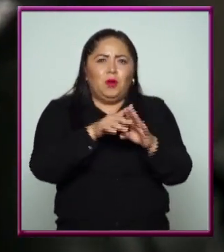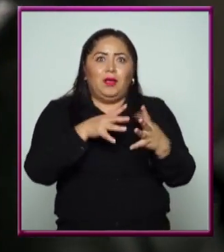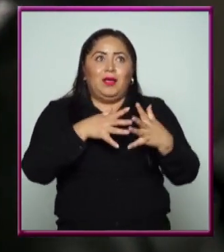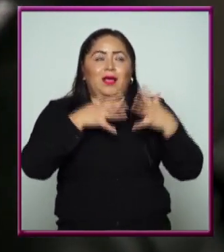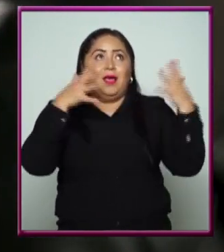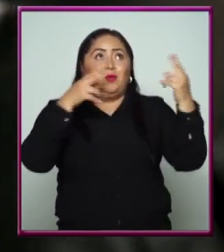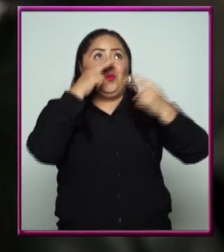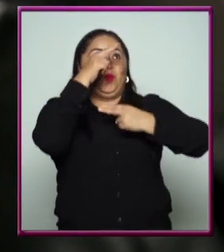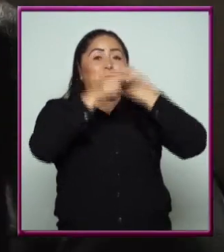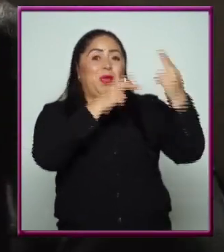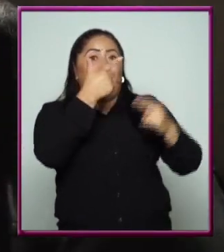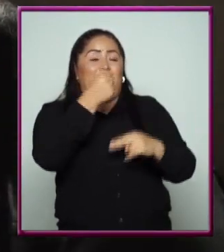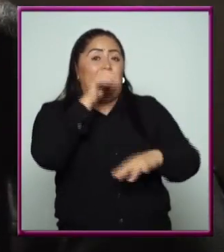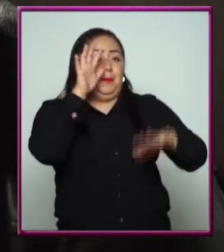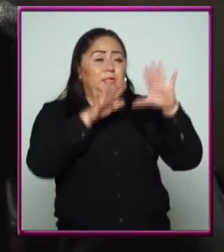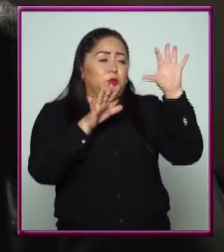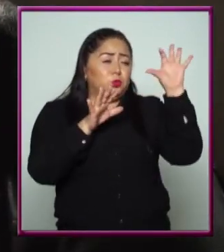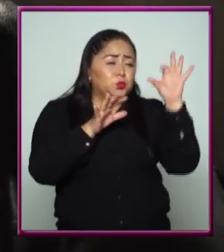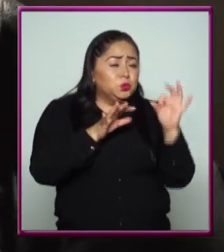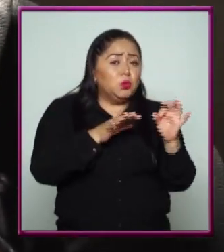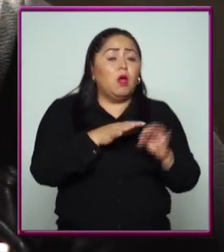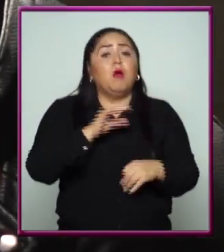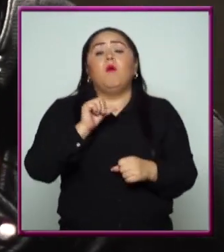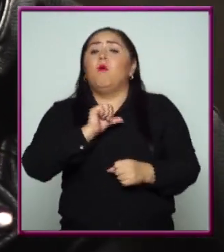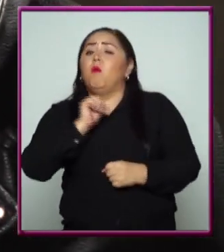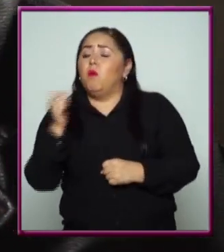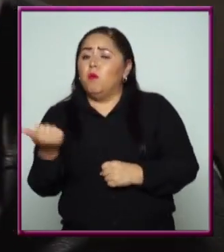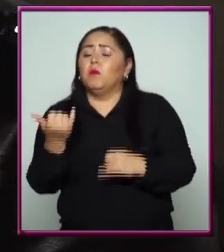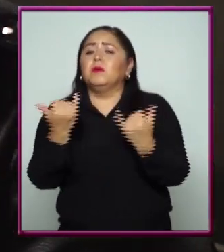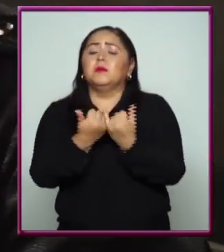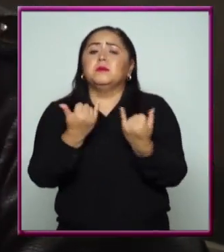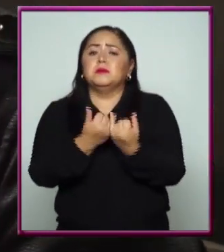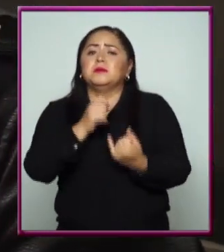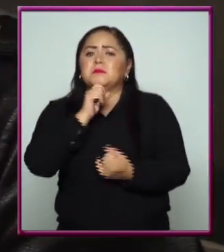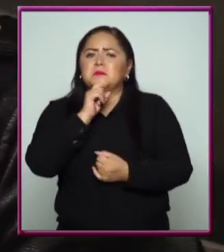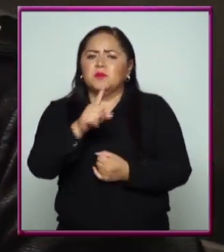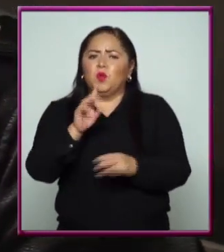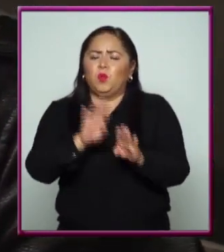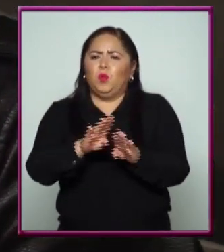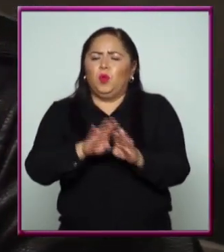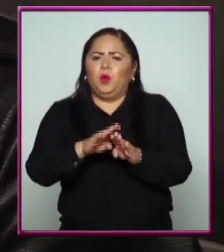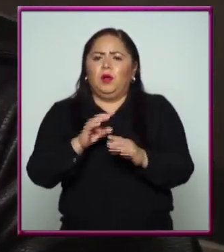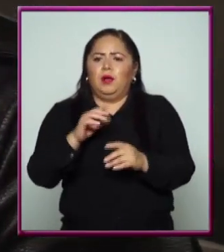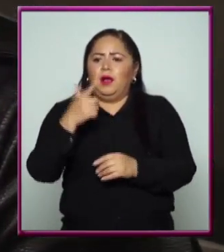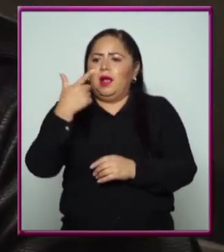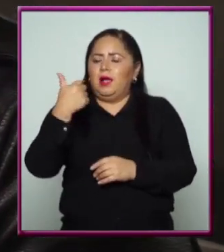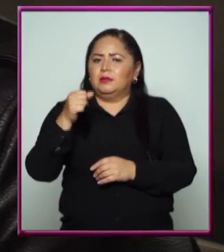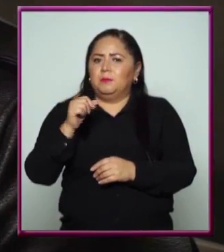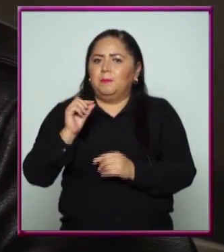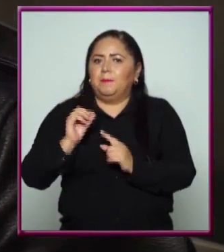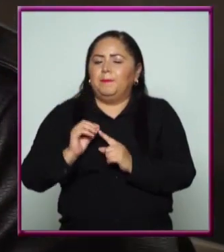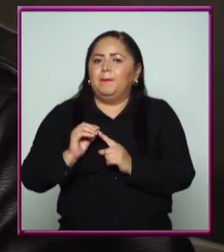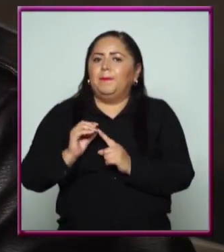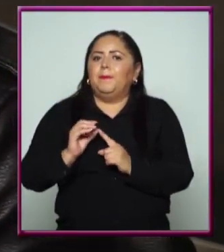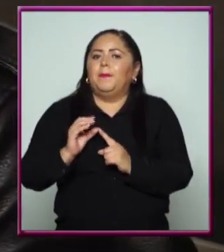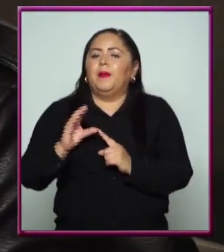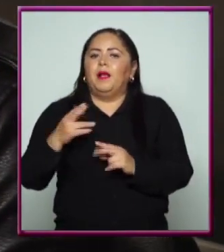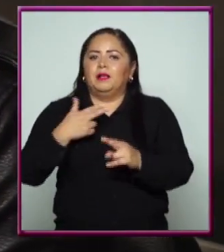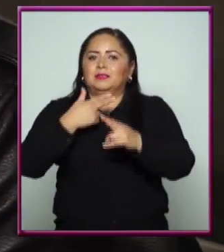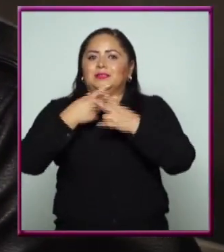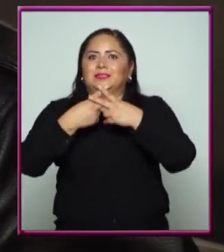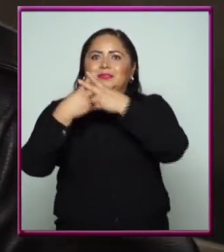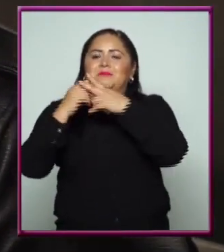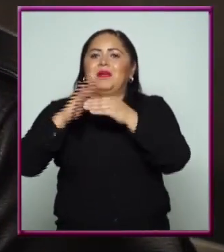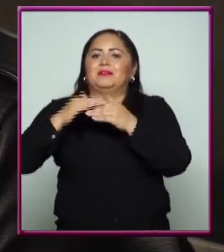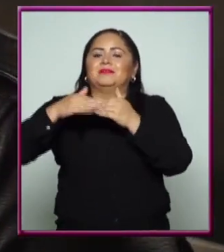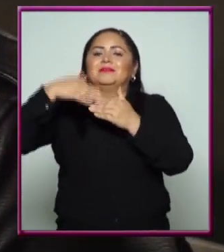enorme nube de gas. Y por otro lado, también hay eyección de gas hacia afuera de las estrellas,